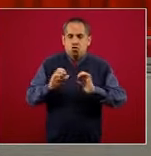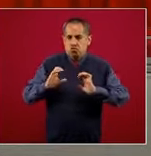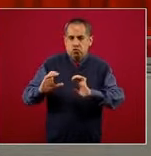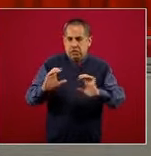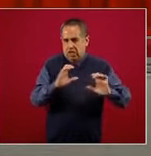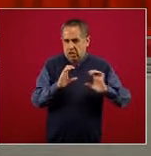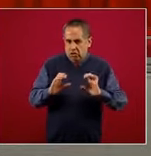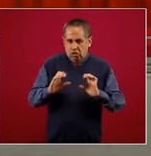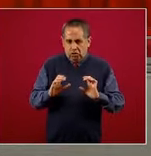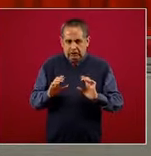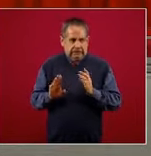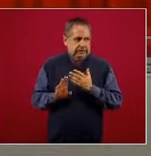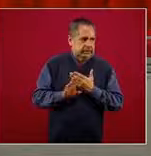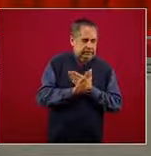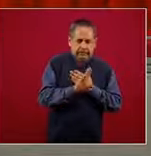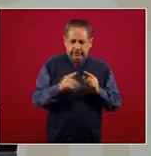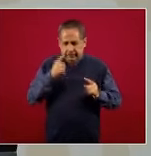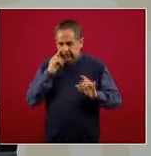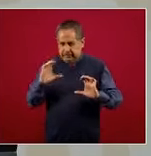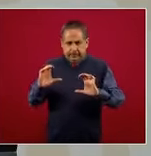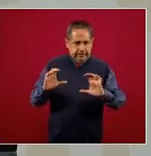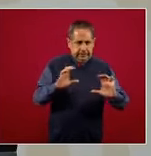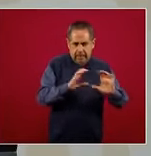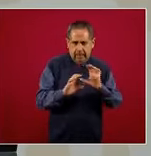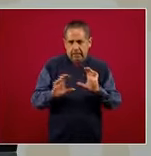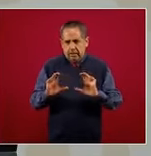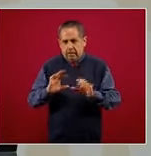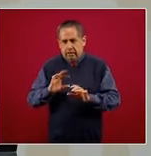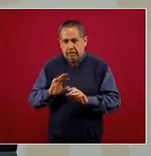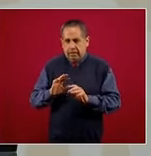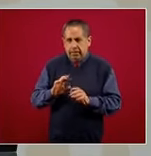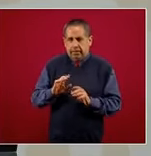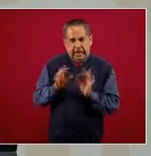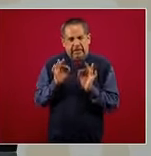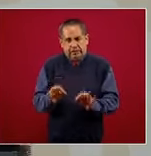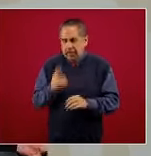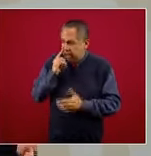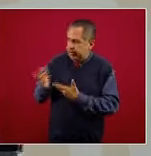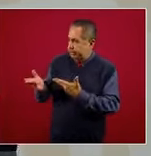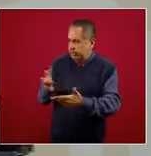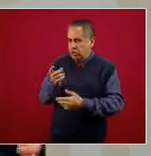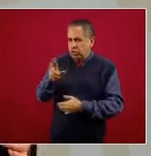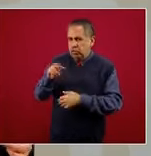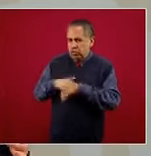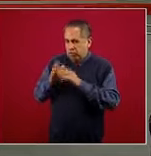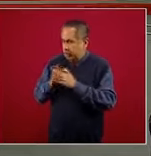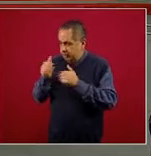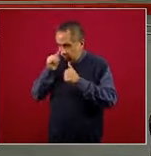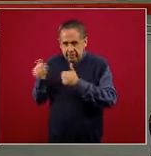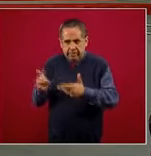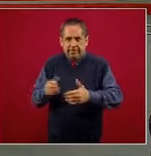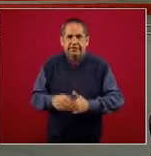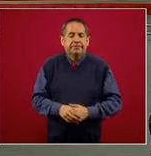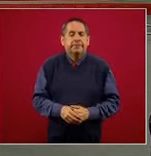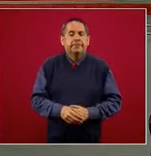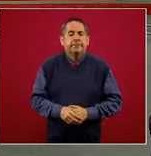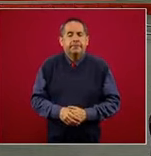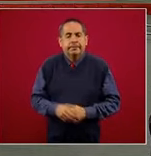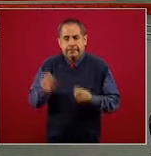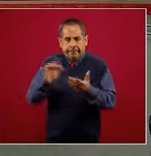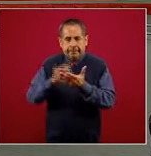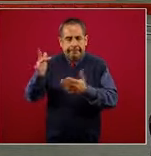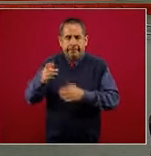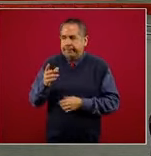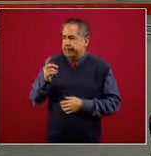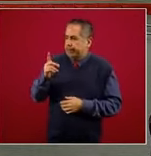la precaución, la prevención de COVID-19. Doctor Ricardo Alcalá, explíquenos de qué se trata. Muchísimas gracias,